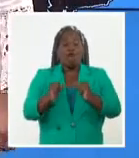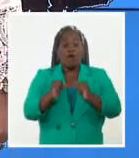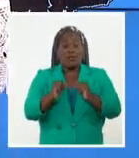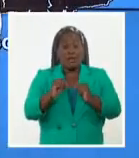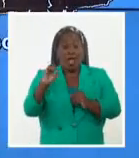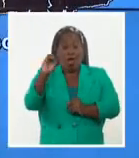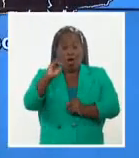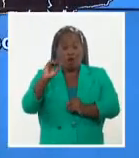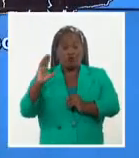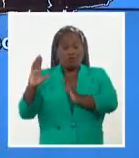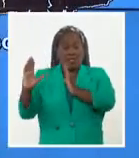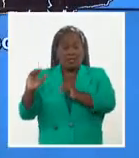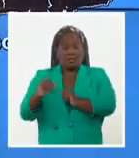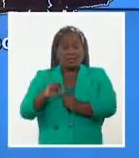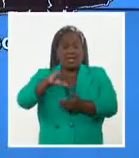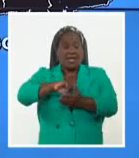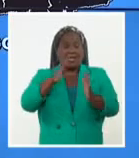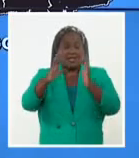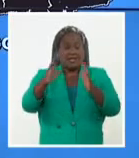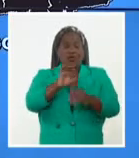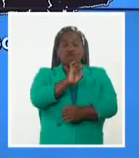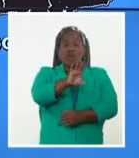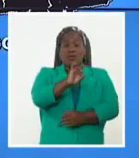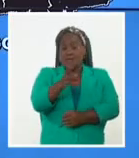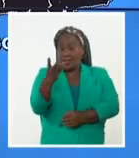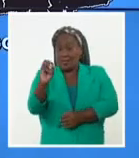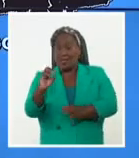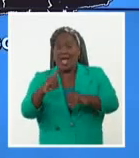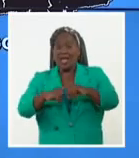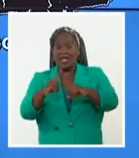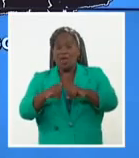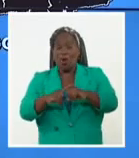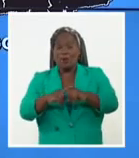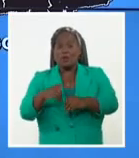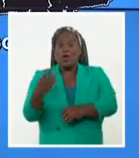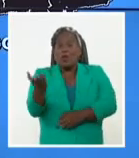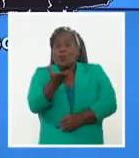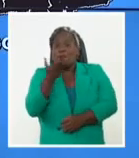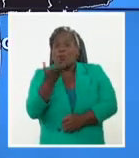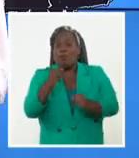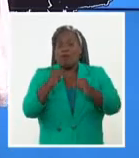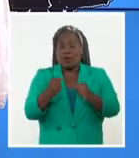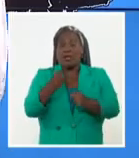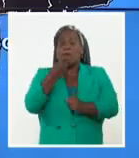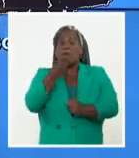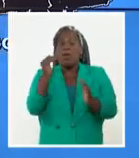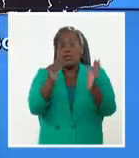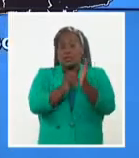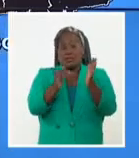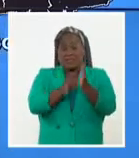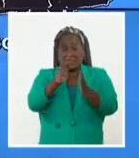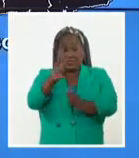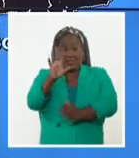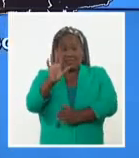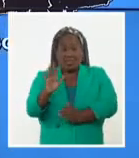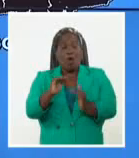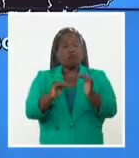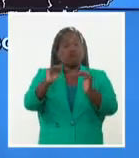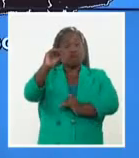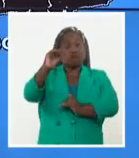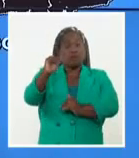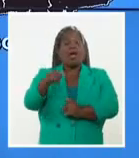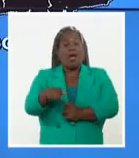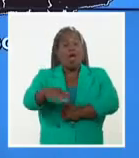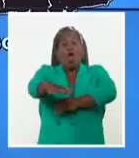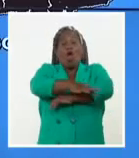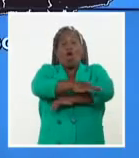centro, entre 15 y 30 kilómetros por hora en la tarde. Pueden llegar a 35 kilómetros por hora, incluso superiores hacia zonas de la costa